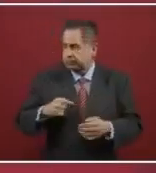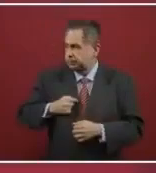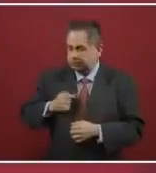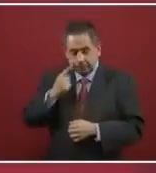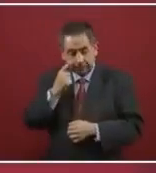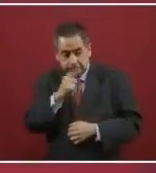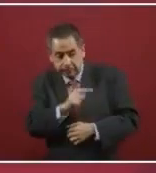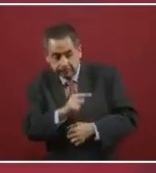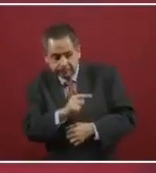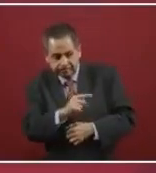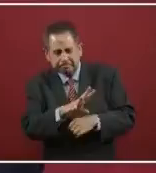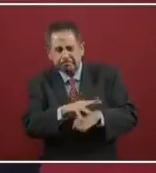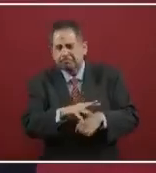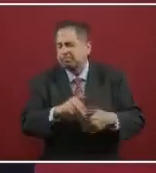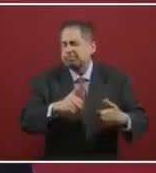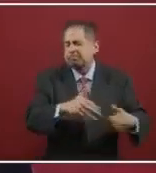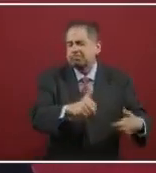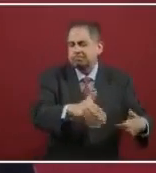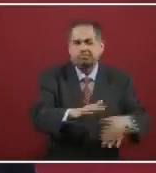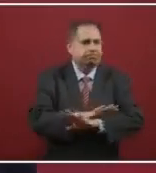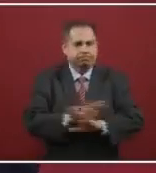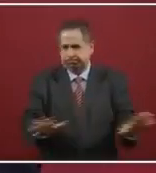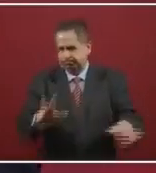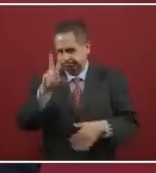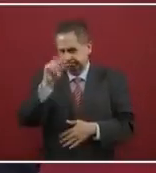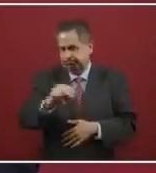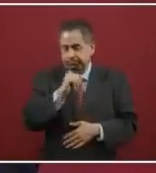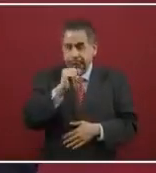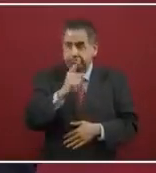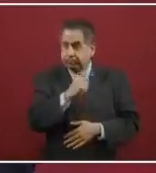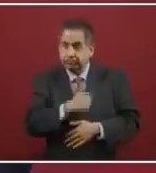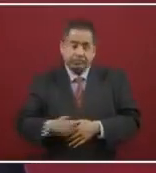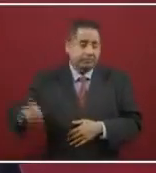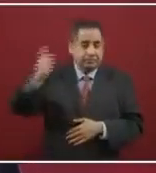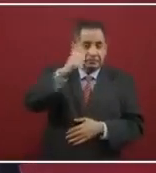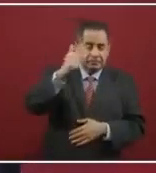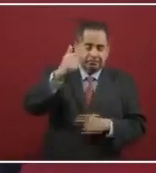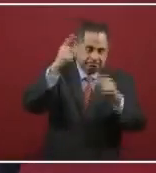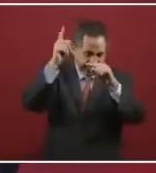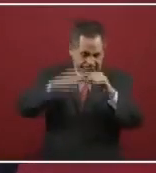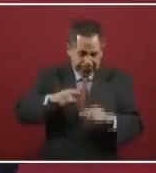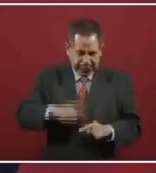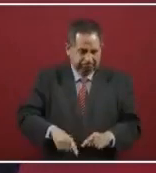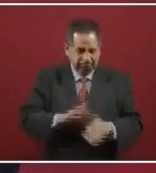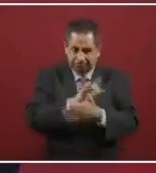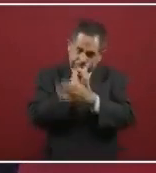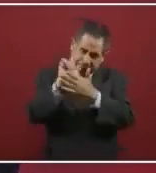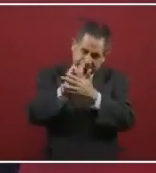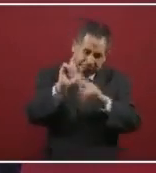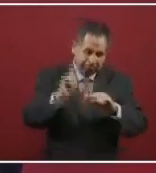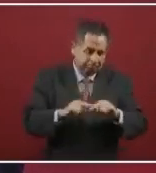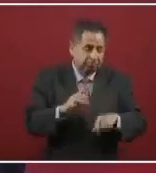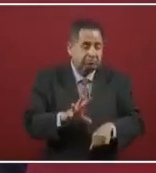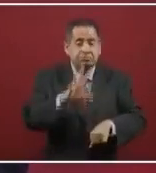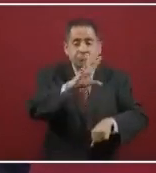tolerada desde arriba. Eso sí lo puedo decir.